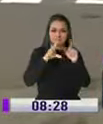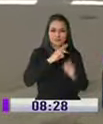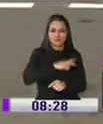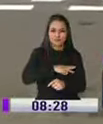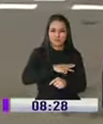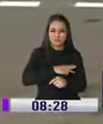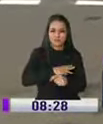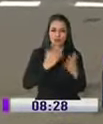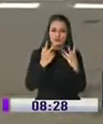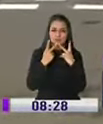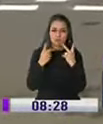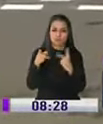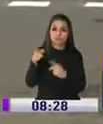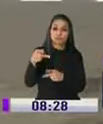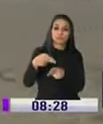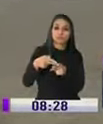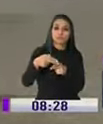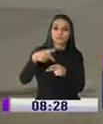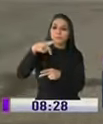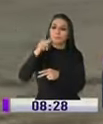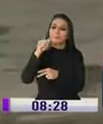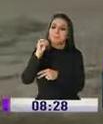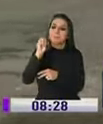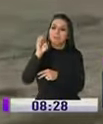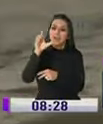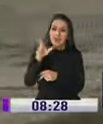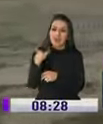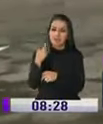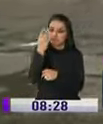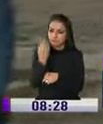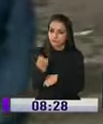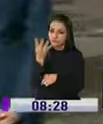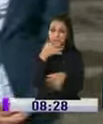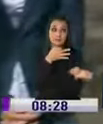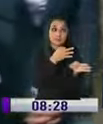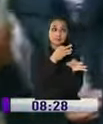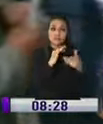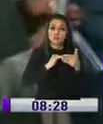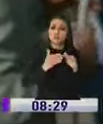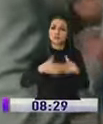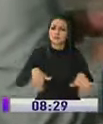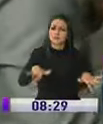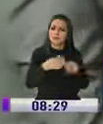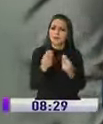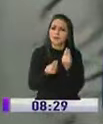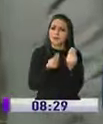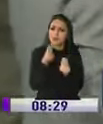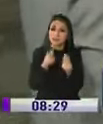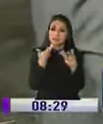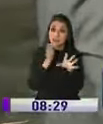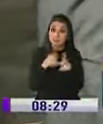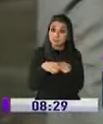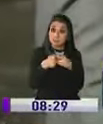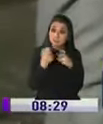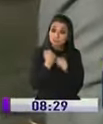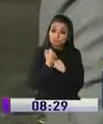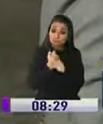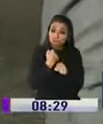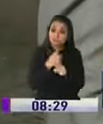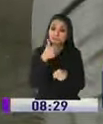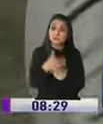movilidad y obras públicas. Bueno, Pamela, hay que explicar a la comunidad que se está trabajando ya y esto en los próximos